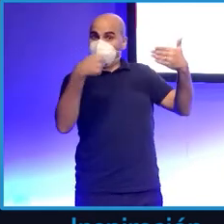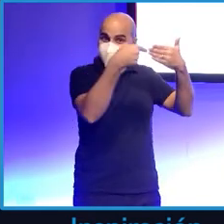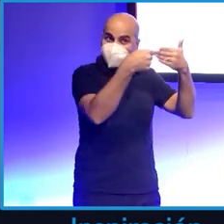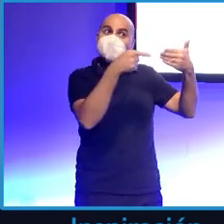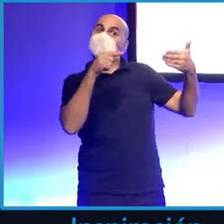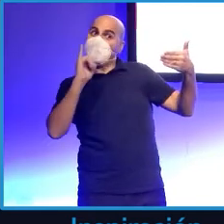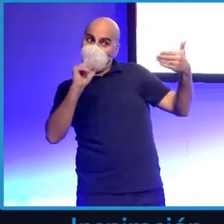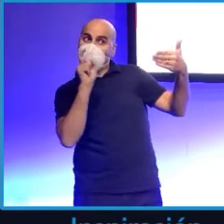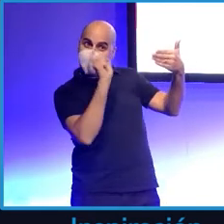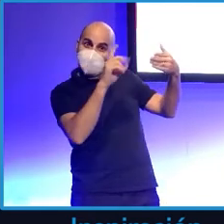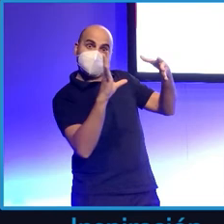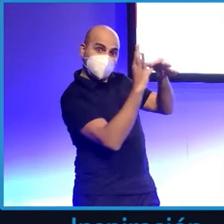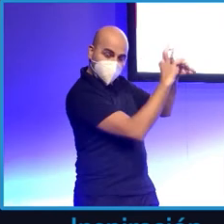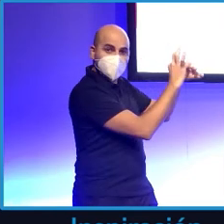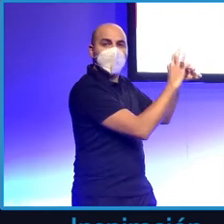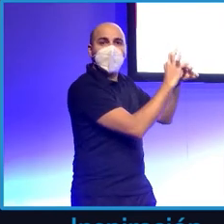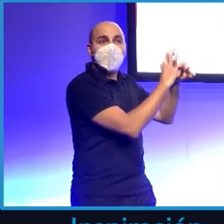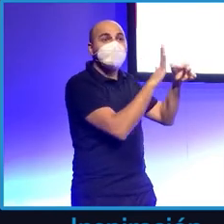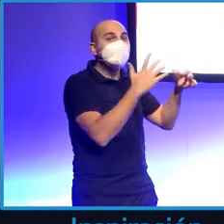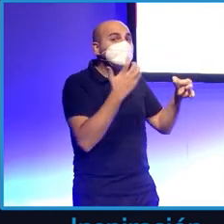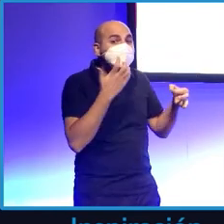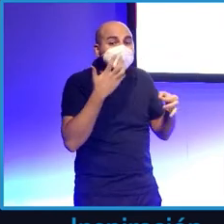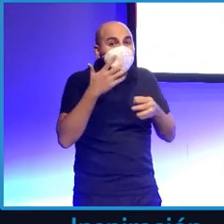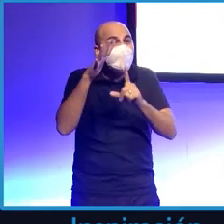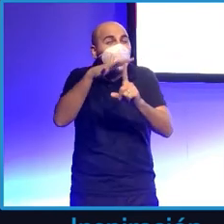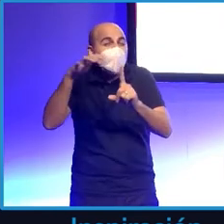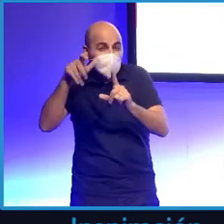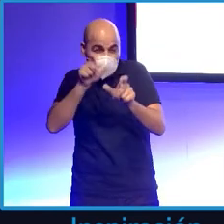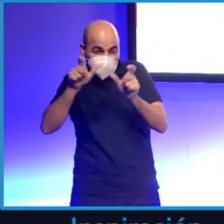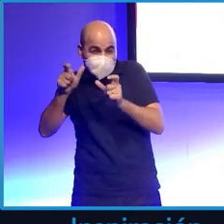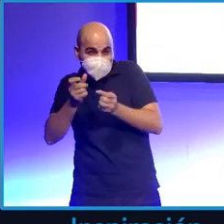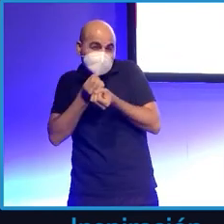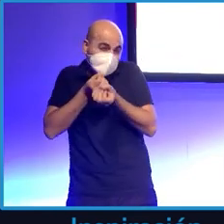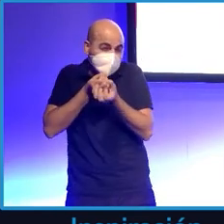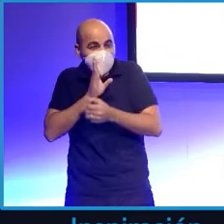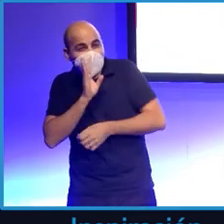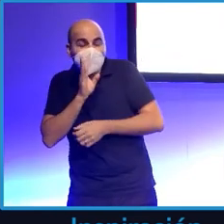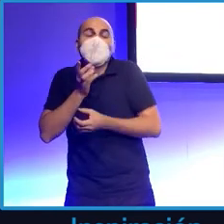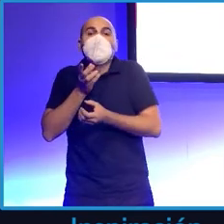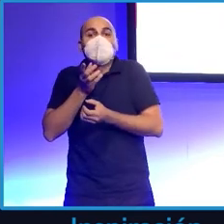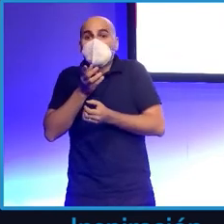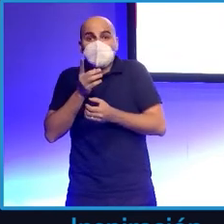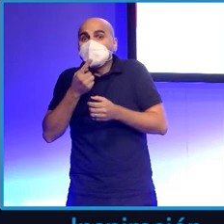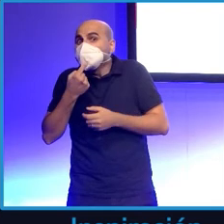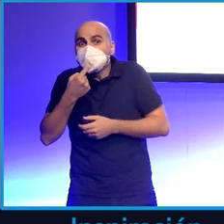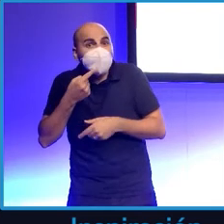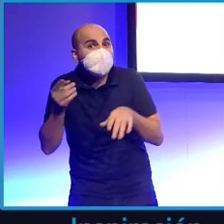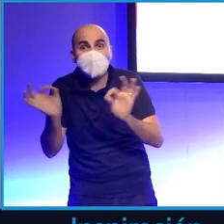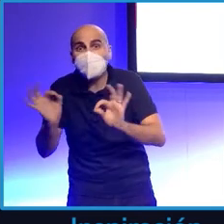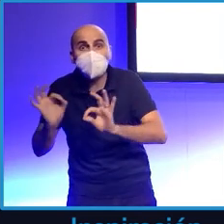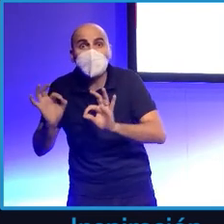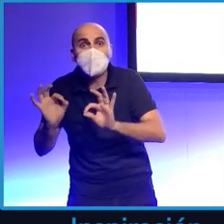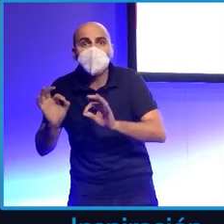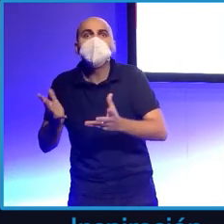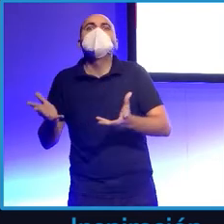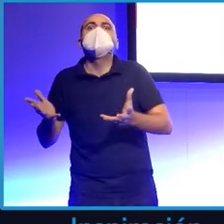por mucho que digan que es inteligente incidencias artificial es mentira si tiene inteligencia artificial va aplicando pero si fuera tan listo